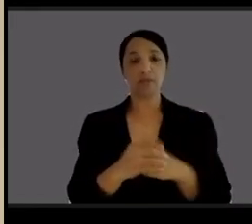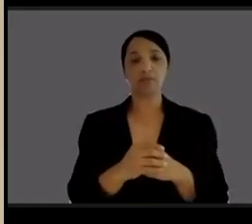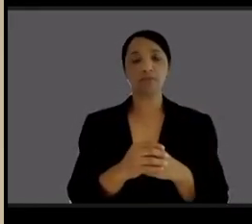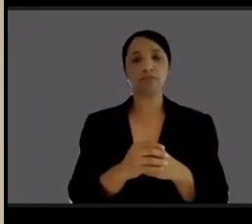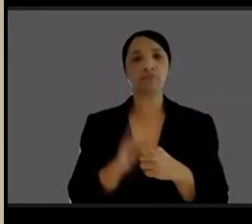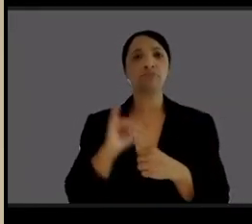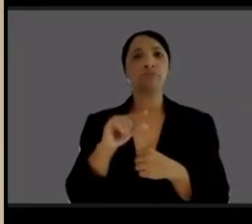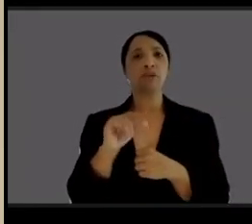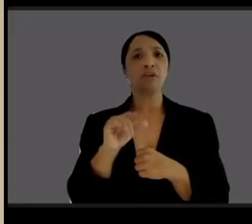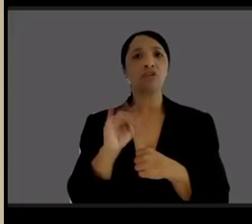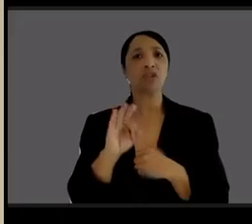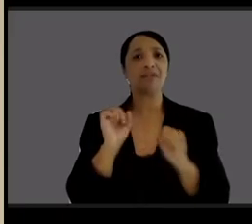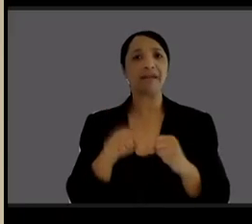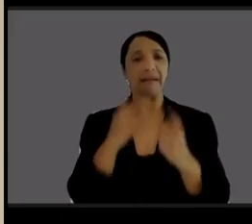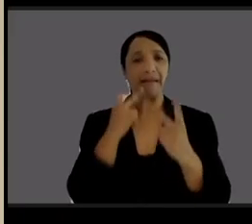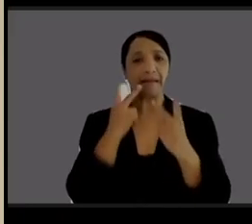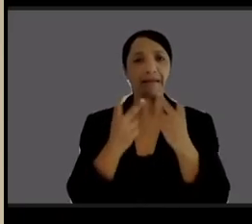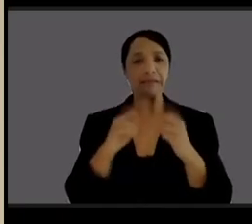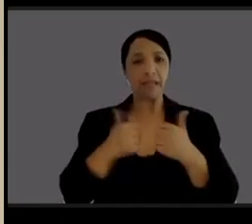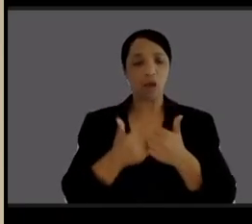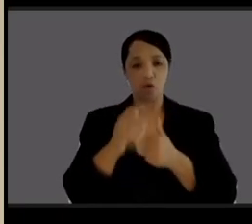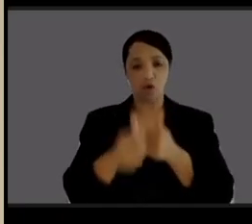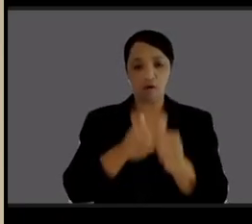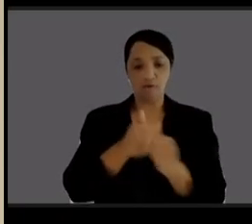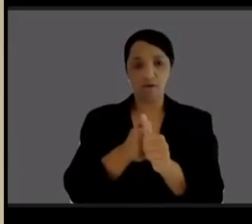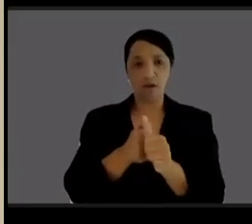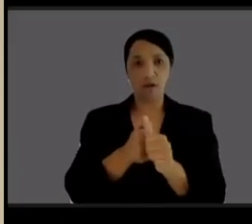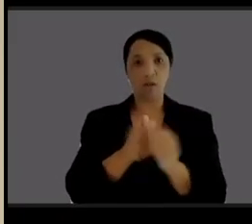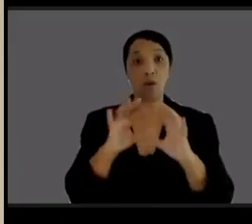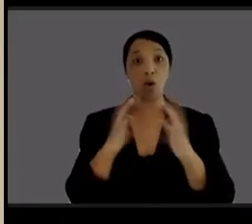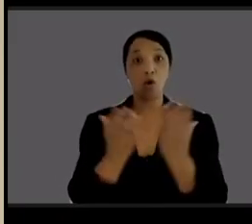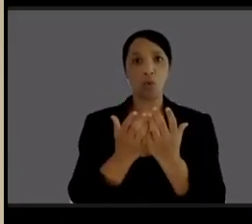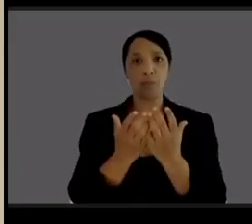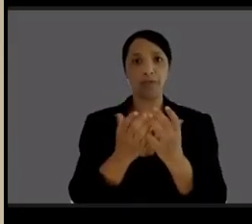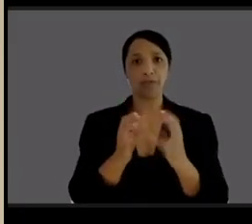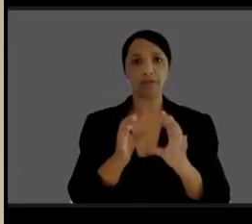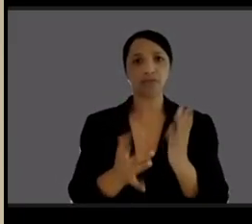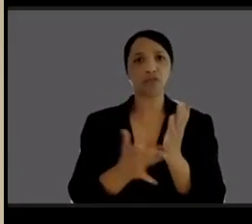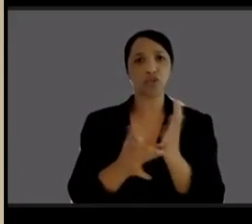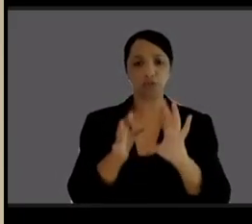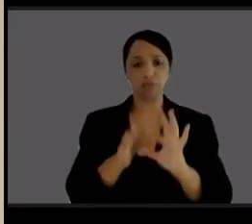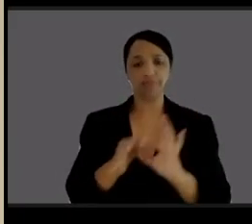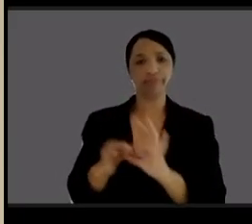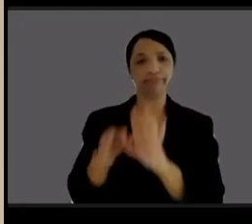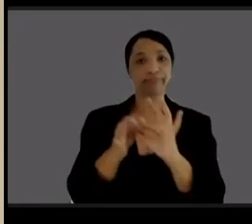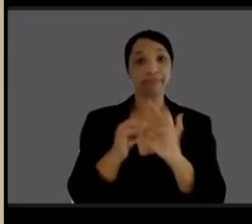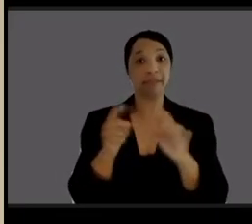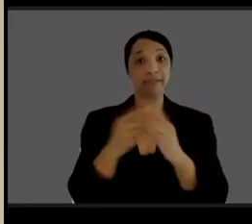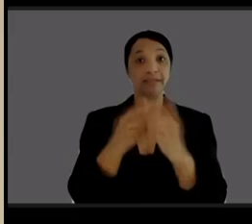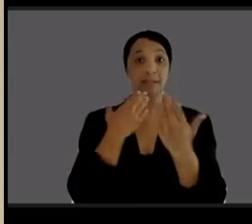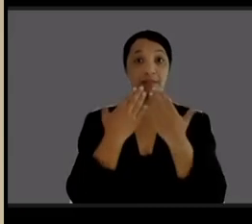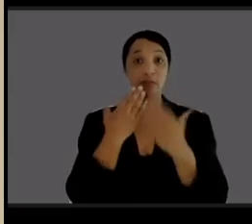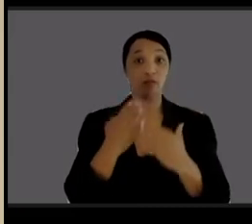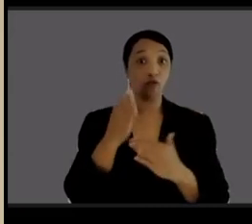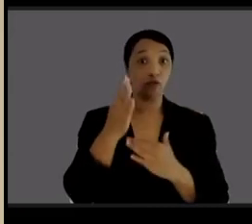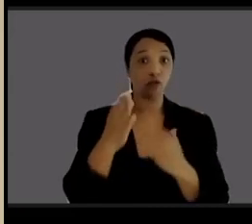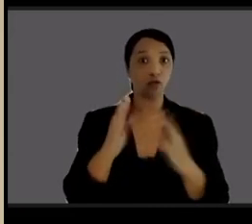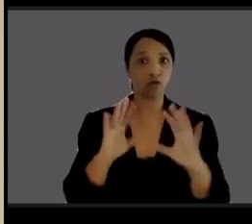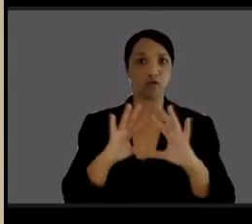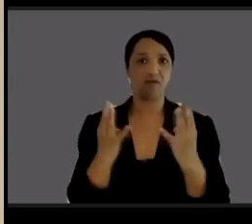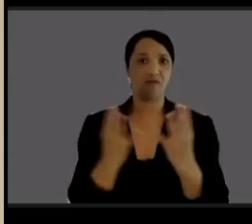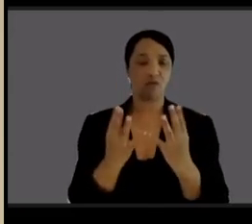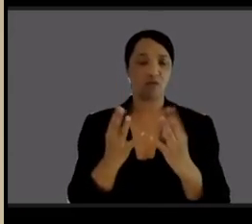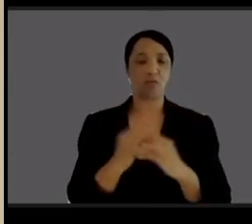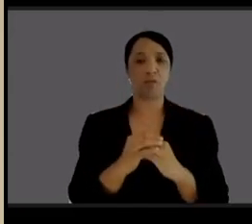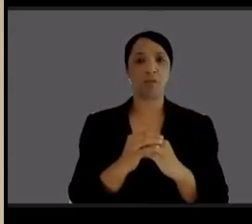IGF puede de mejor manera hacer cumplir el Pacto Global Digital y permitir lograr un